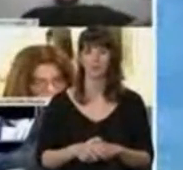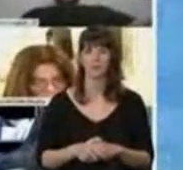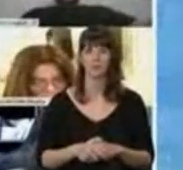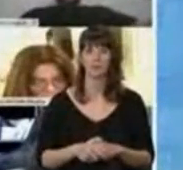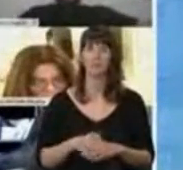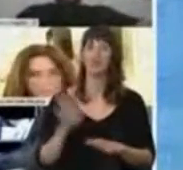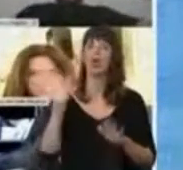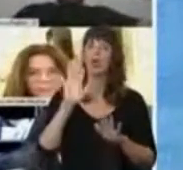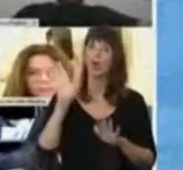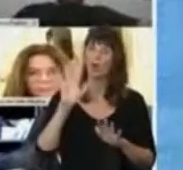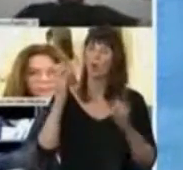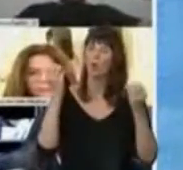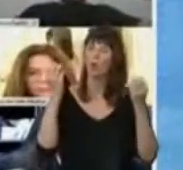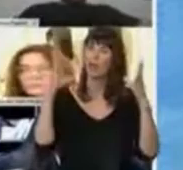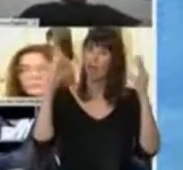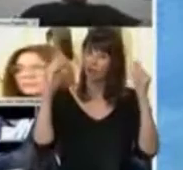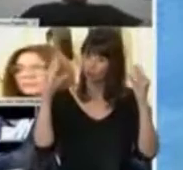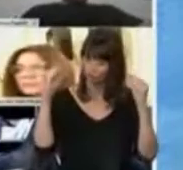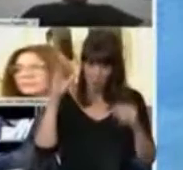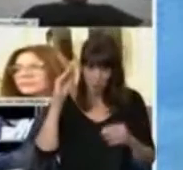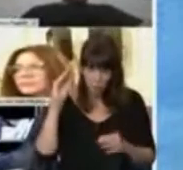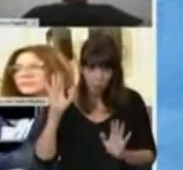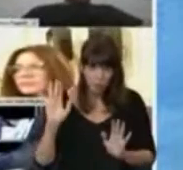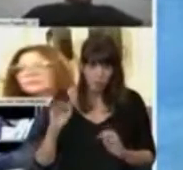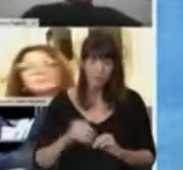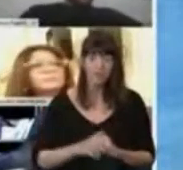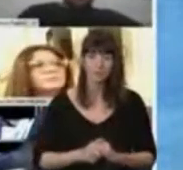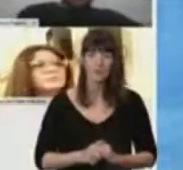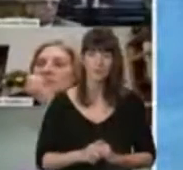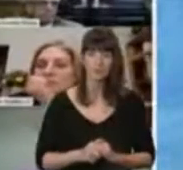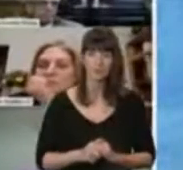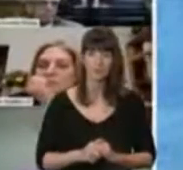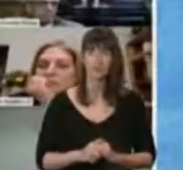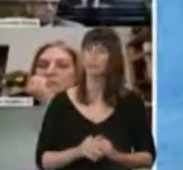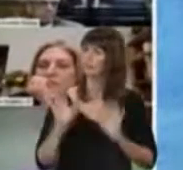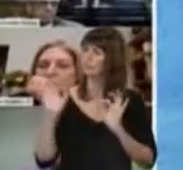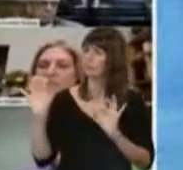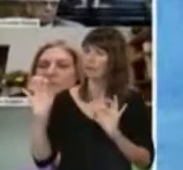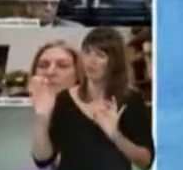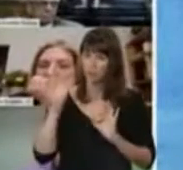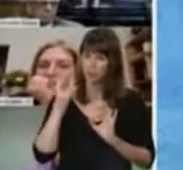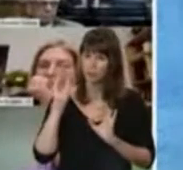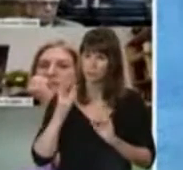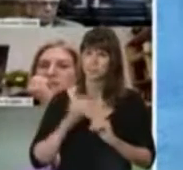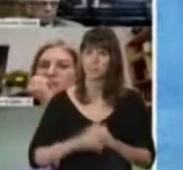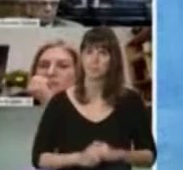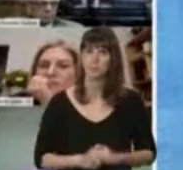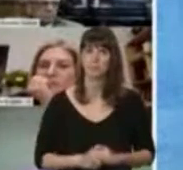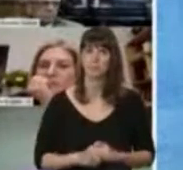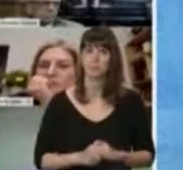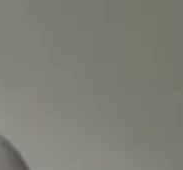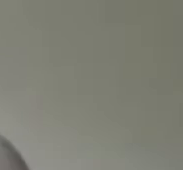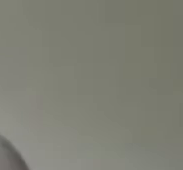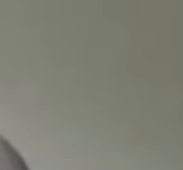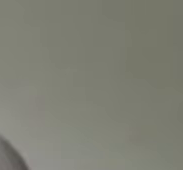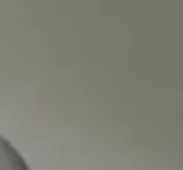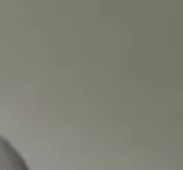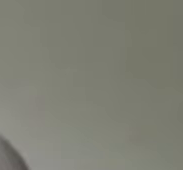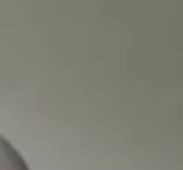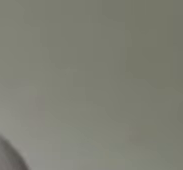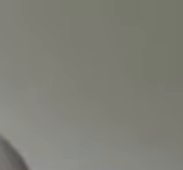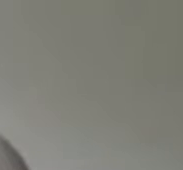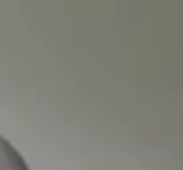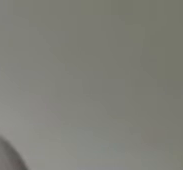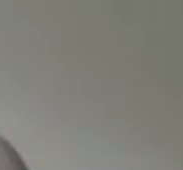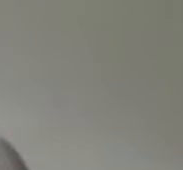¿no? Del mantenimiento, de la conexión a internet, que en el caso que no la tiene, el empleador la debe garantizar, así que en